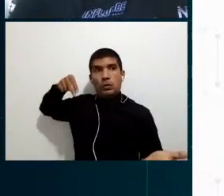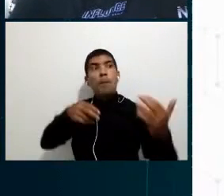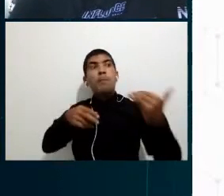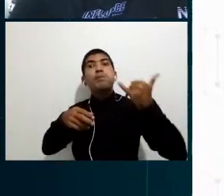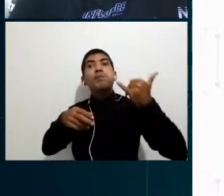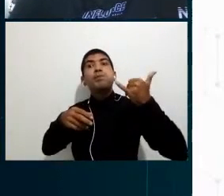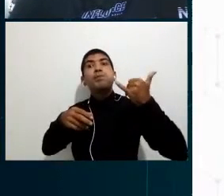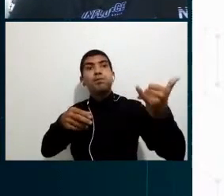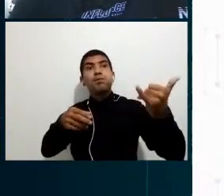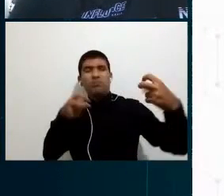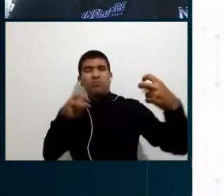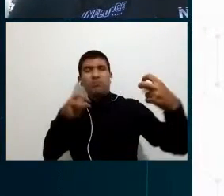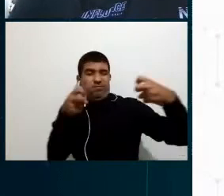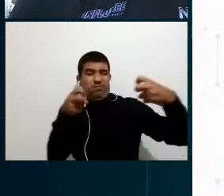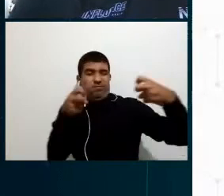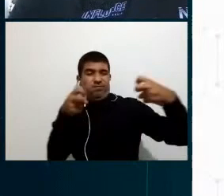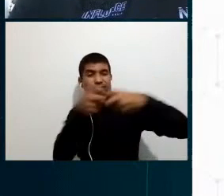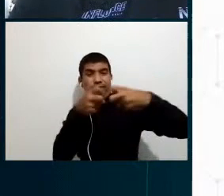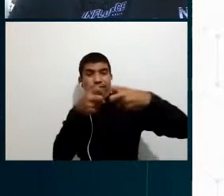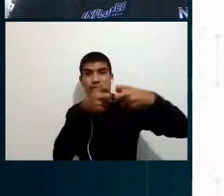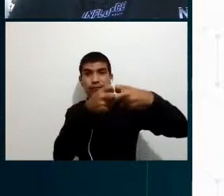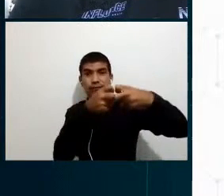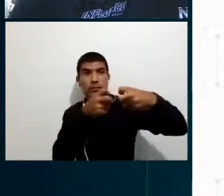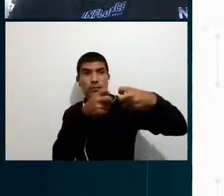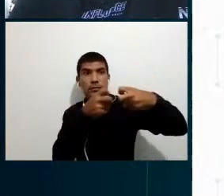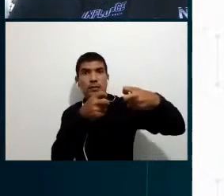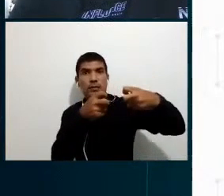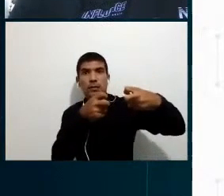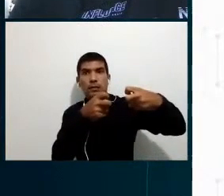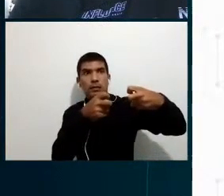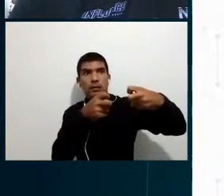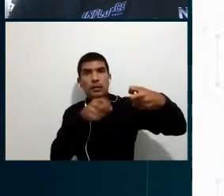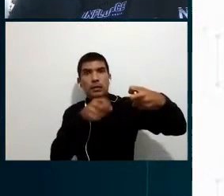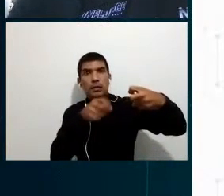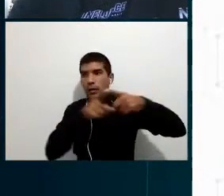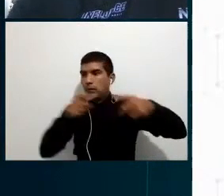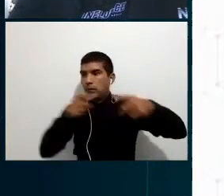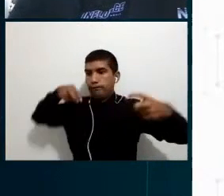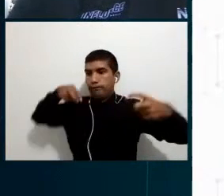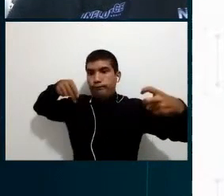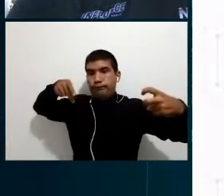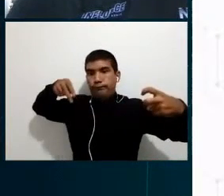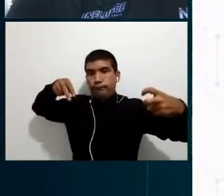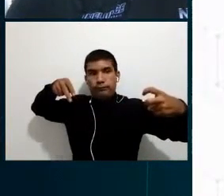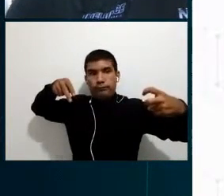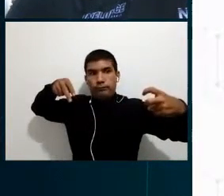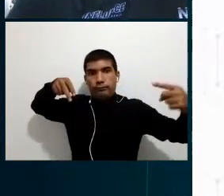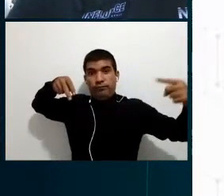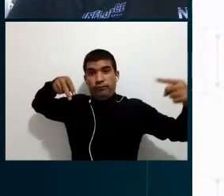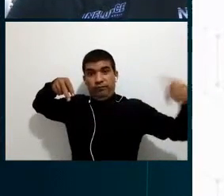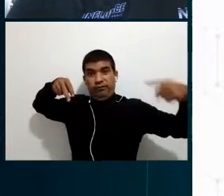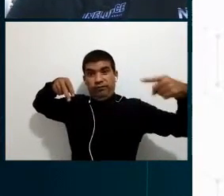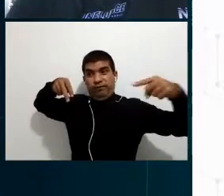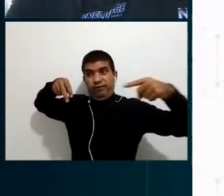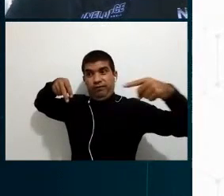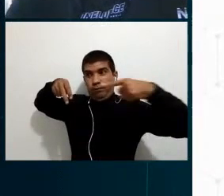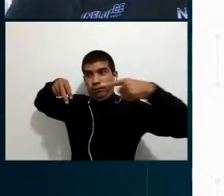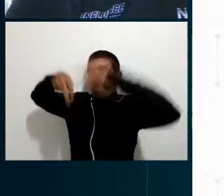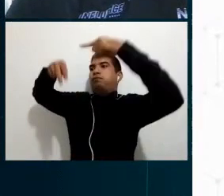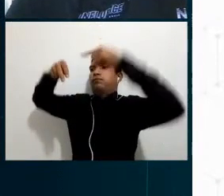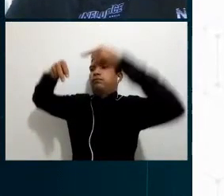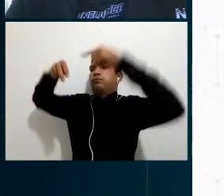la opera. Entonces, por ende, esta subestación que vemos en la parte izquierda requiere de unos espacios